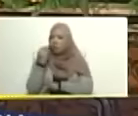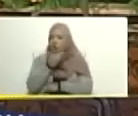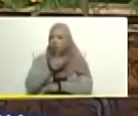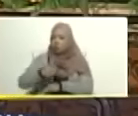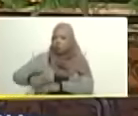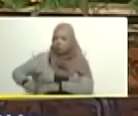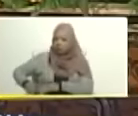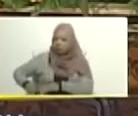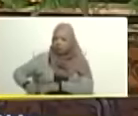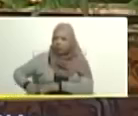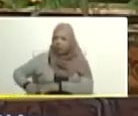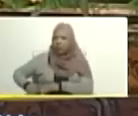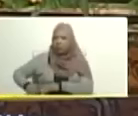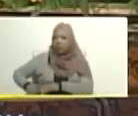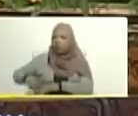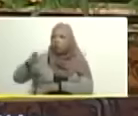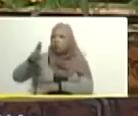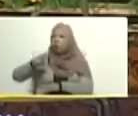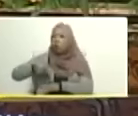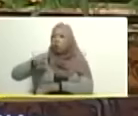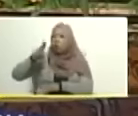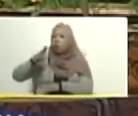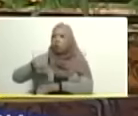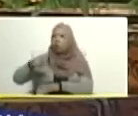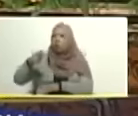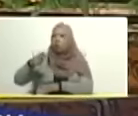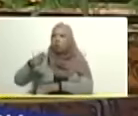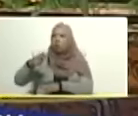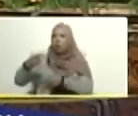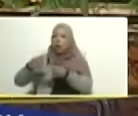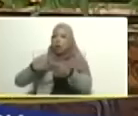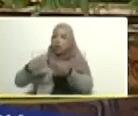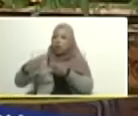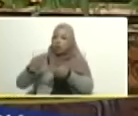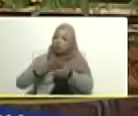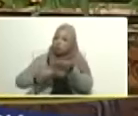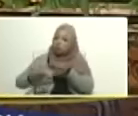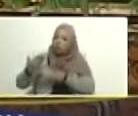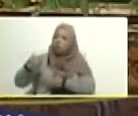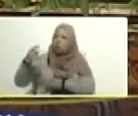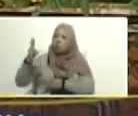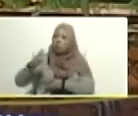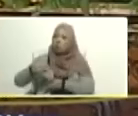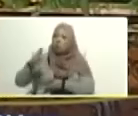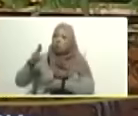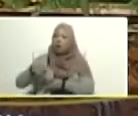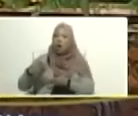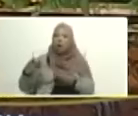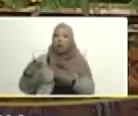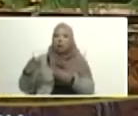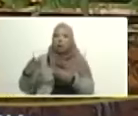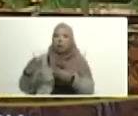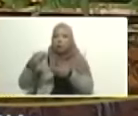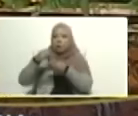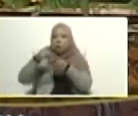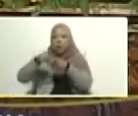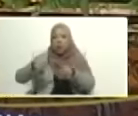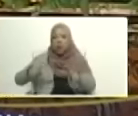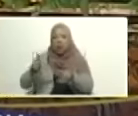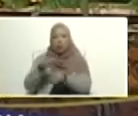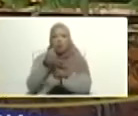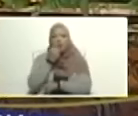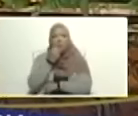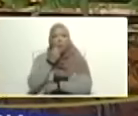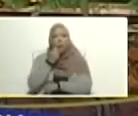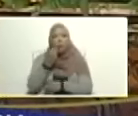mandatarios, nunca jamás dejan romper las relaciones, nunca jamás cometen la tontería de